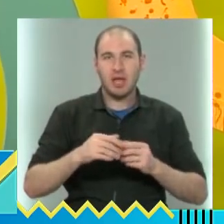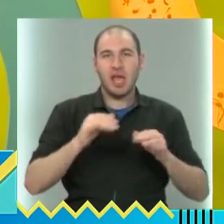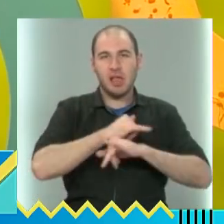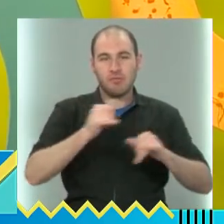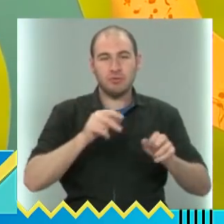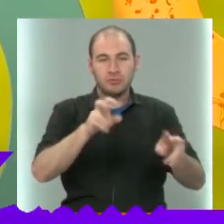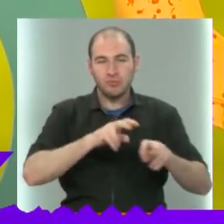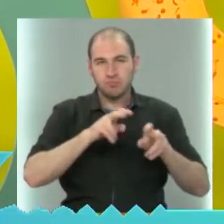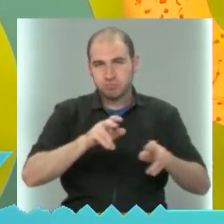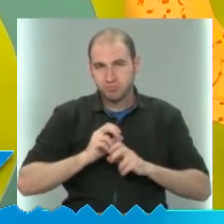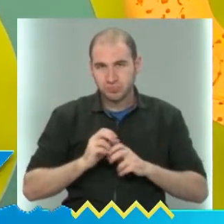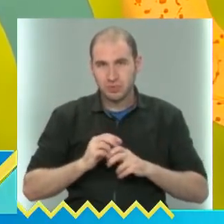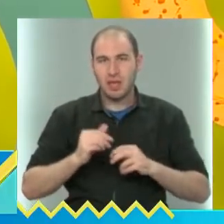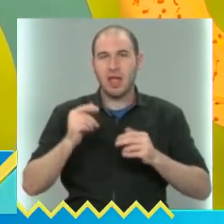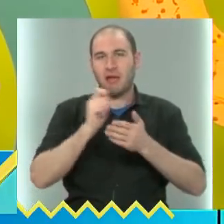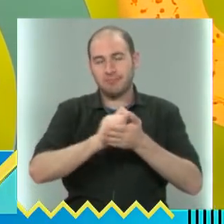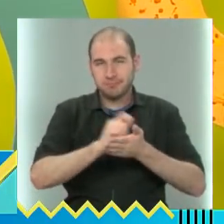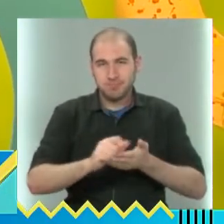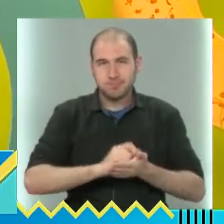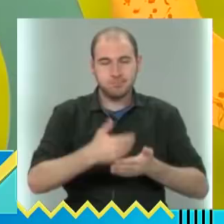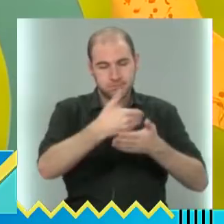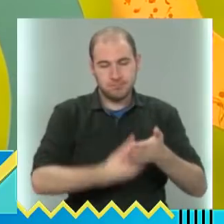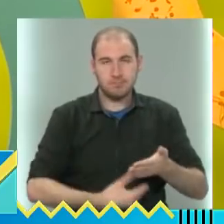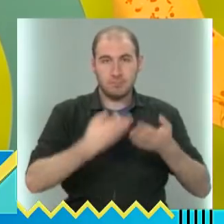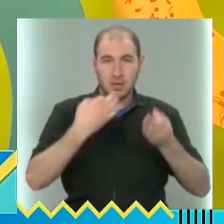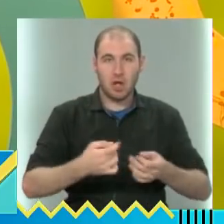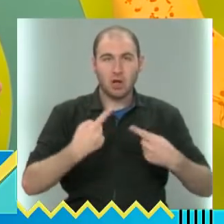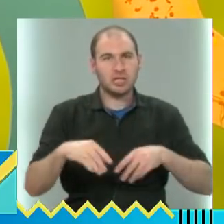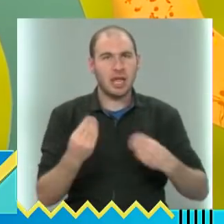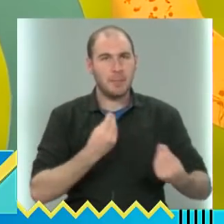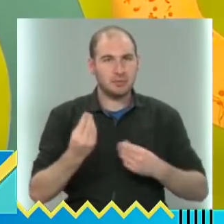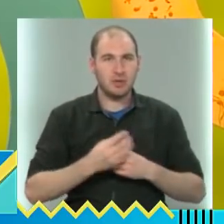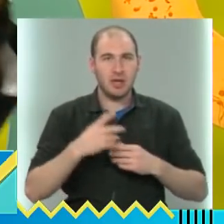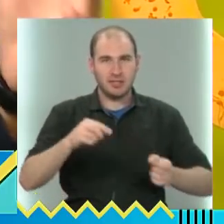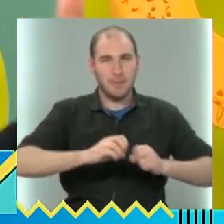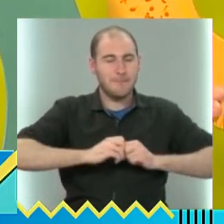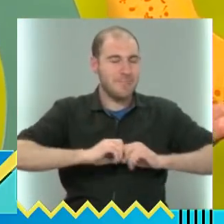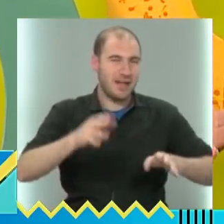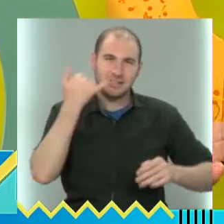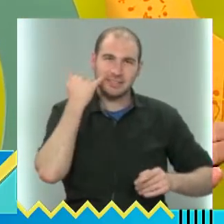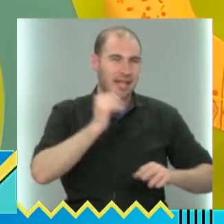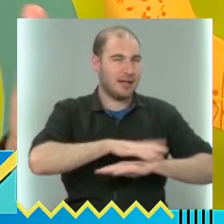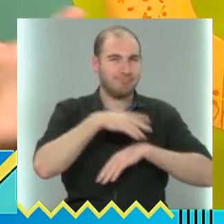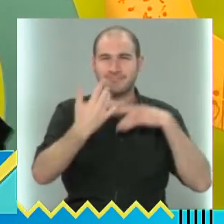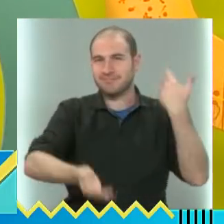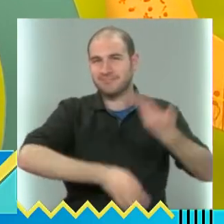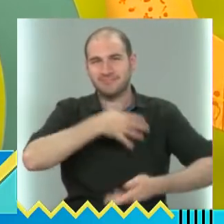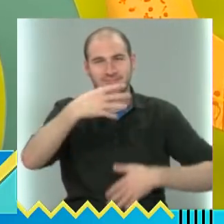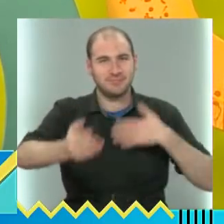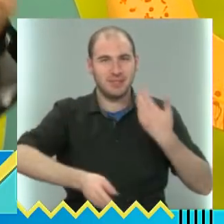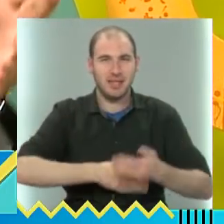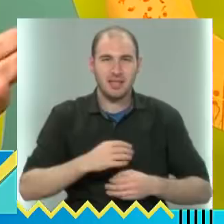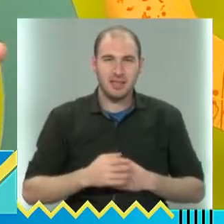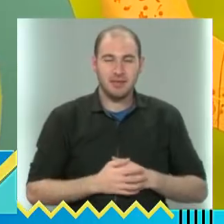la información, pudo elaborar un diagnóstico consistente de lo que había sucedido. Esto ya se había transformado en una bola que había